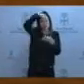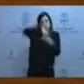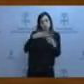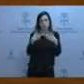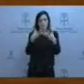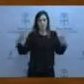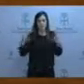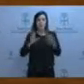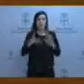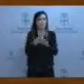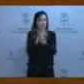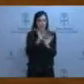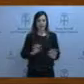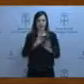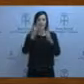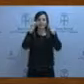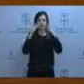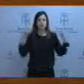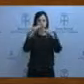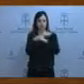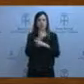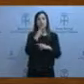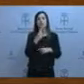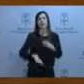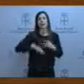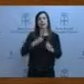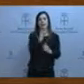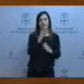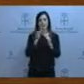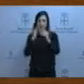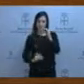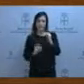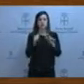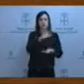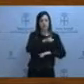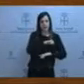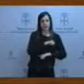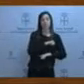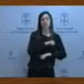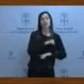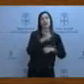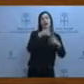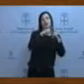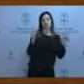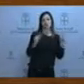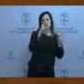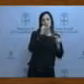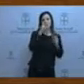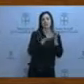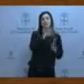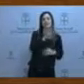confundir. Vamos a menores de 30. Tasa de paro de este colectivo. La media del 2015 en Asturias, 34,3. En